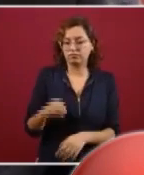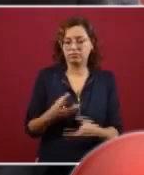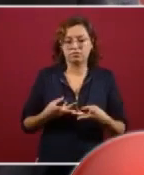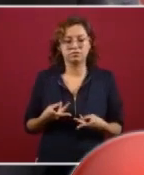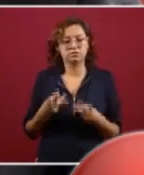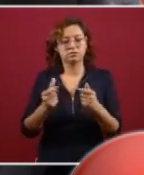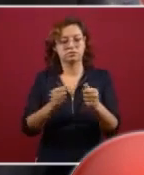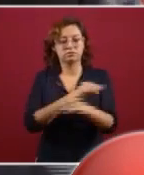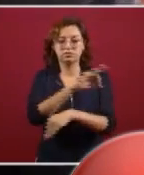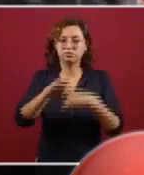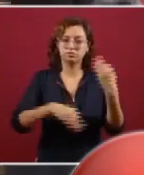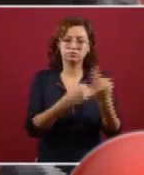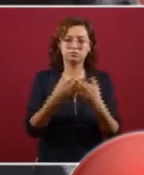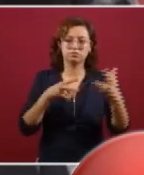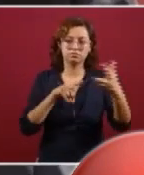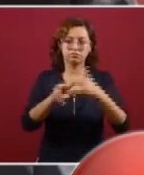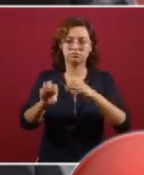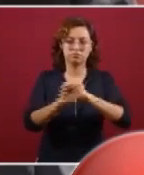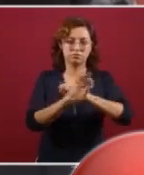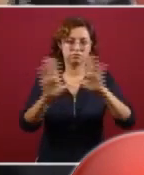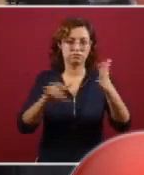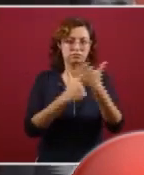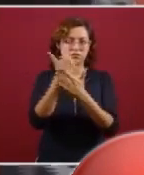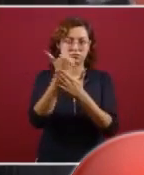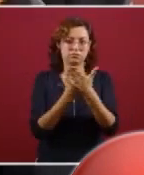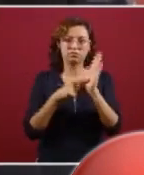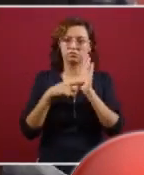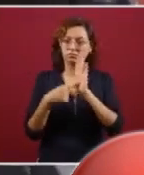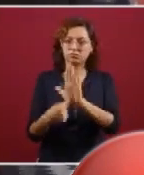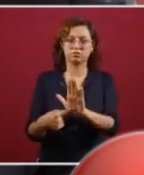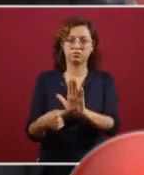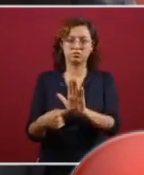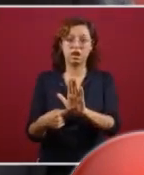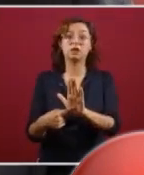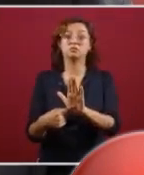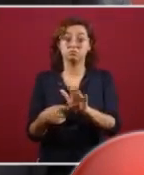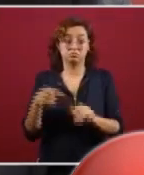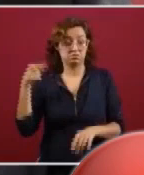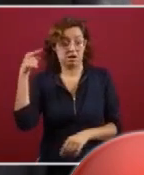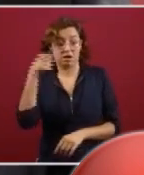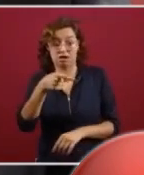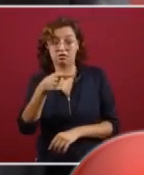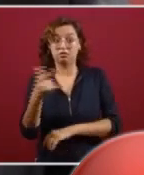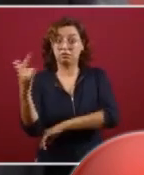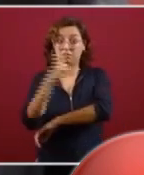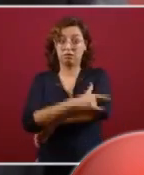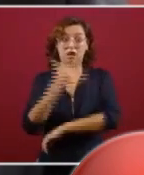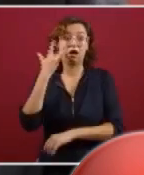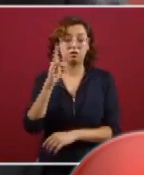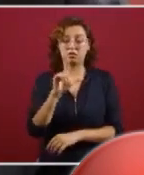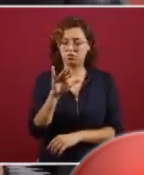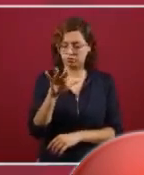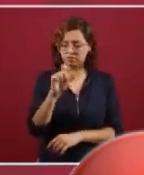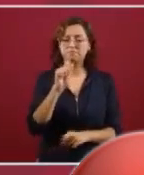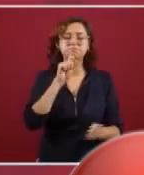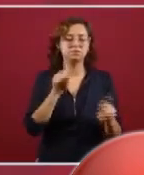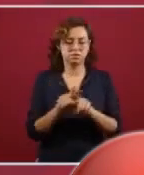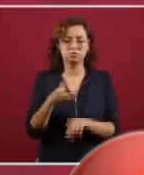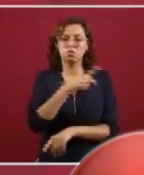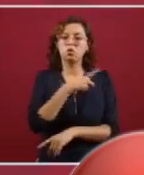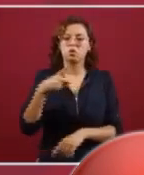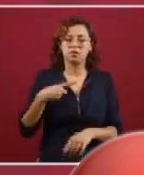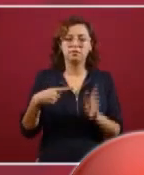gastos, aún en el caso del aeropuerto de Santa Lucía.